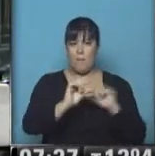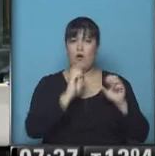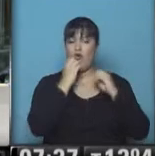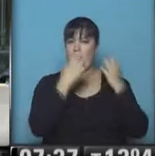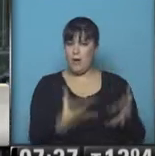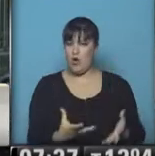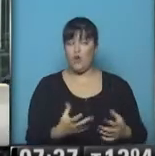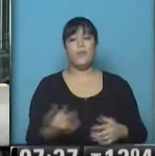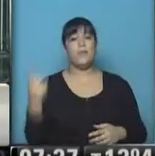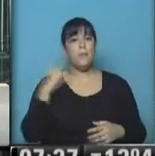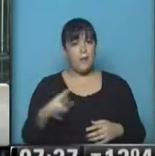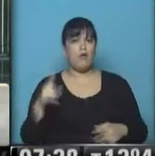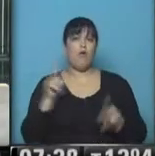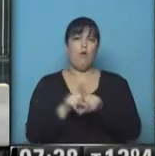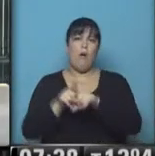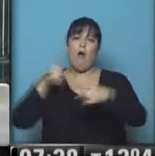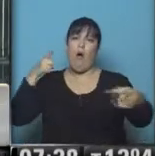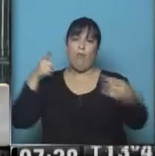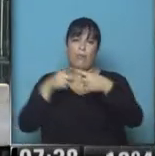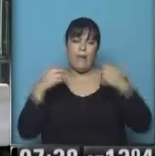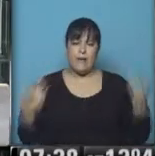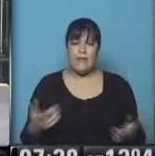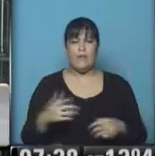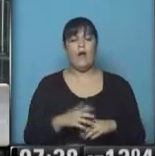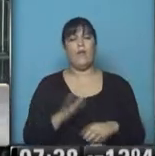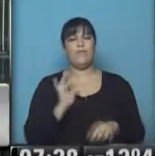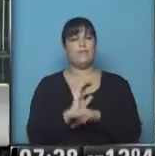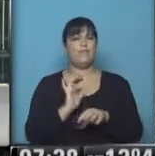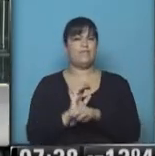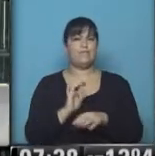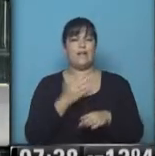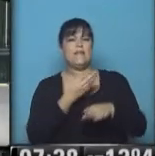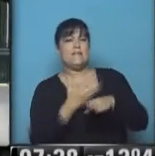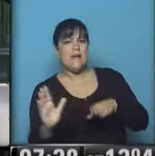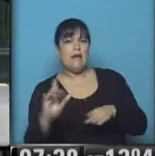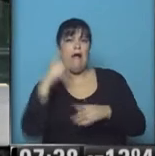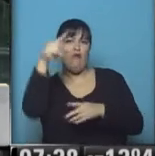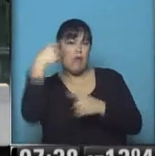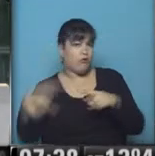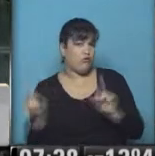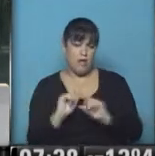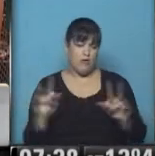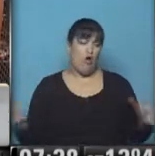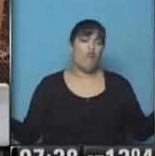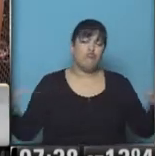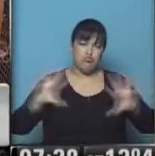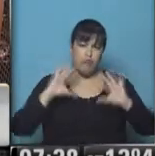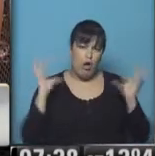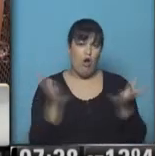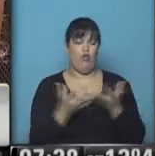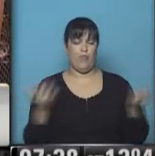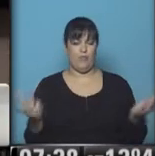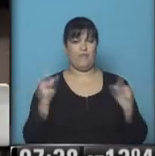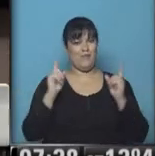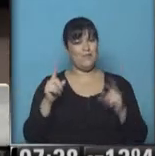actual pero no un objetivo que sea excluyente de estas otras cuestiones que como decisión la utilización